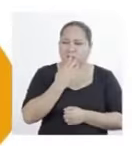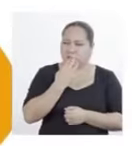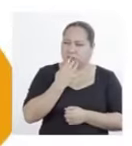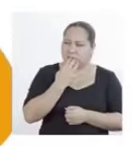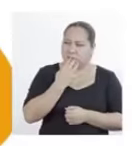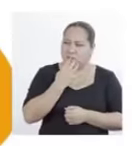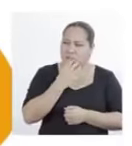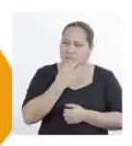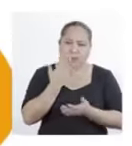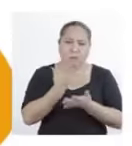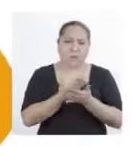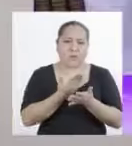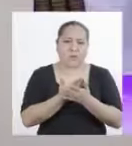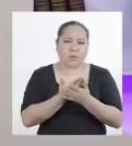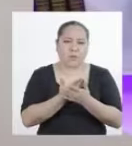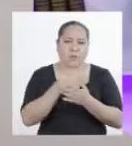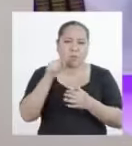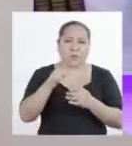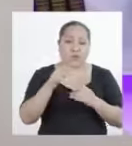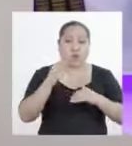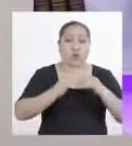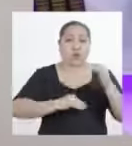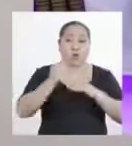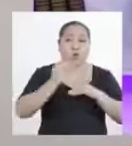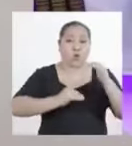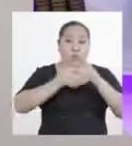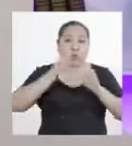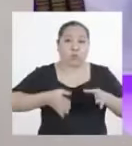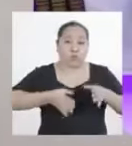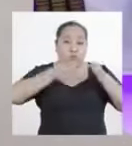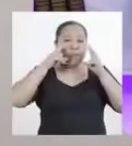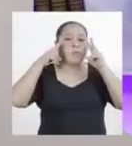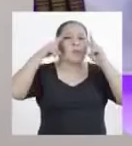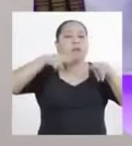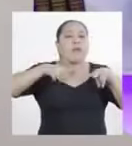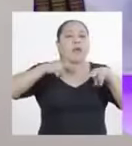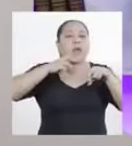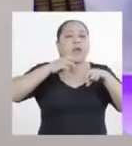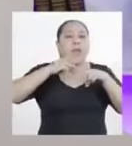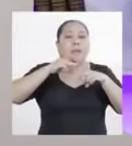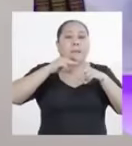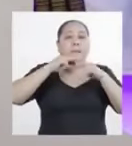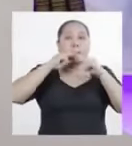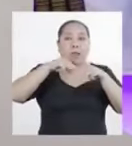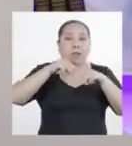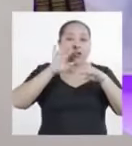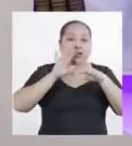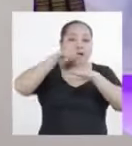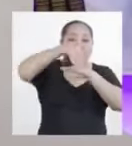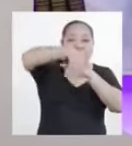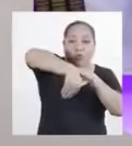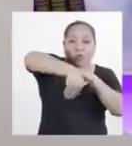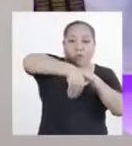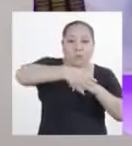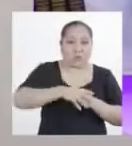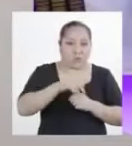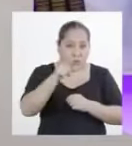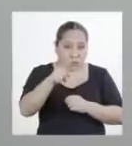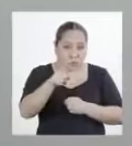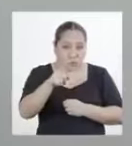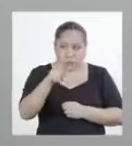argumentos Pues... ¿Qué más comprobación que subirse al edificio más alto? Mirar hacia el mar y ver cómo no se nota